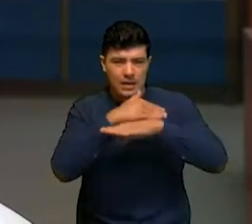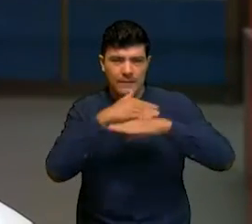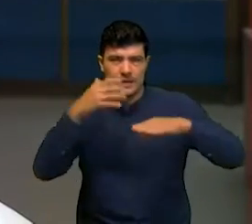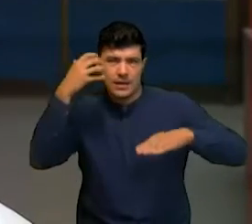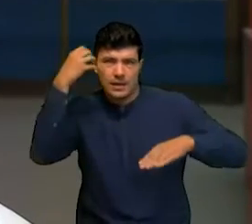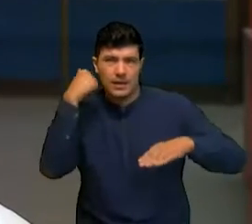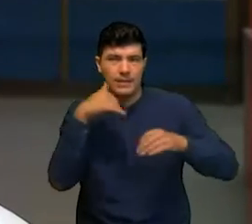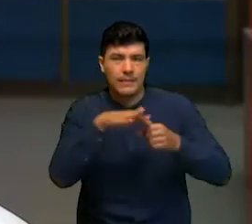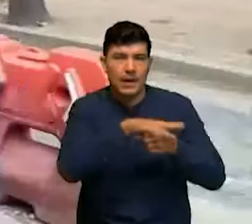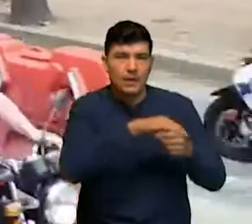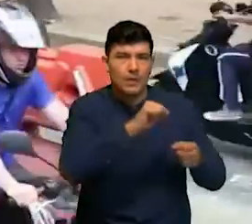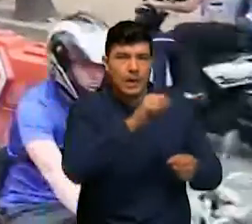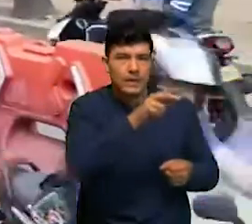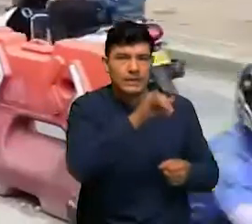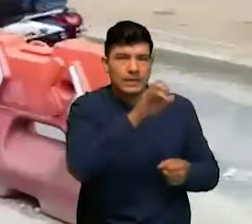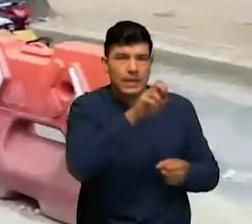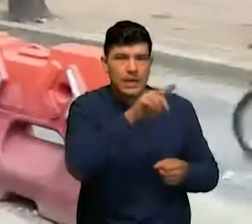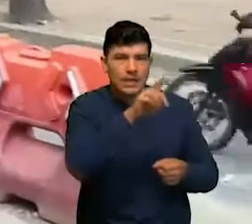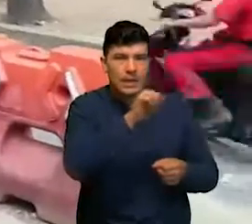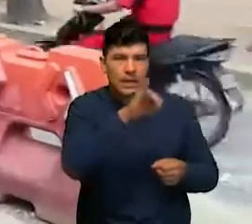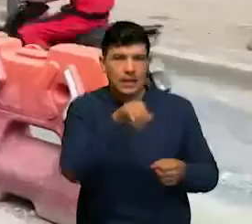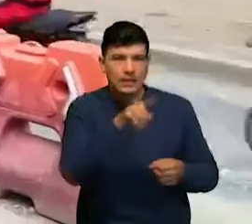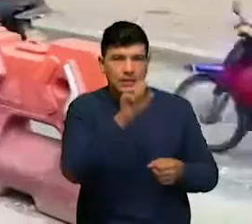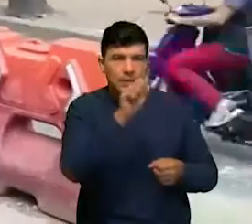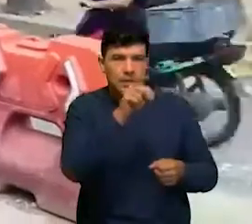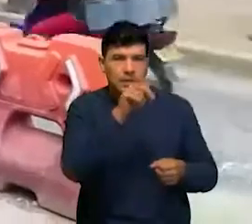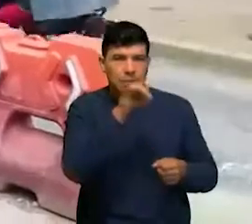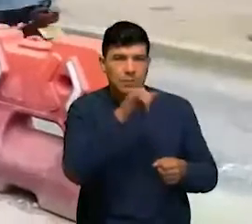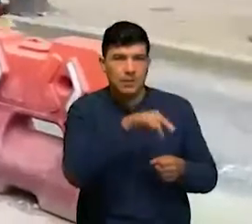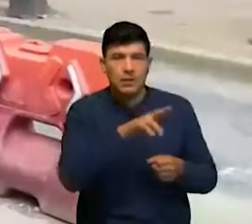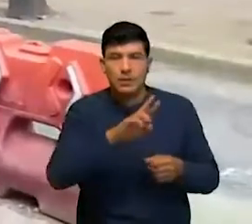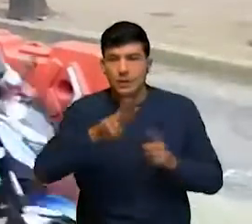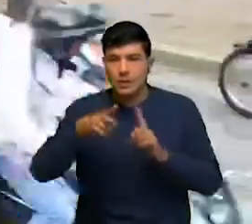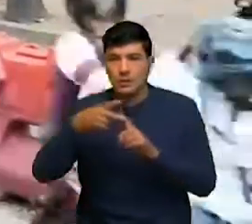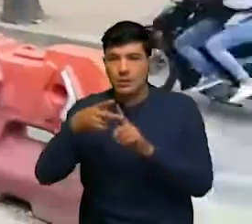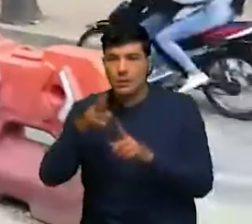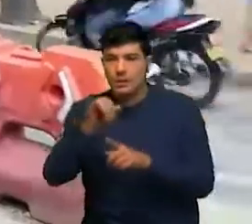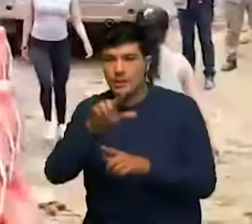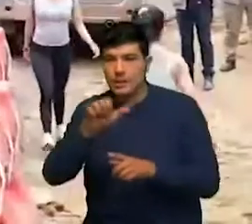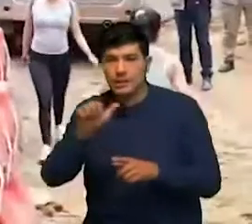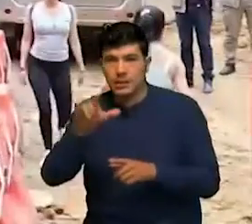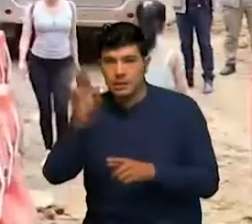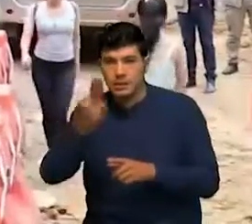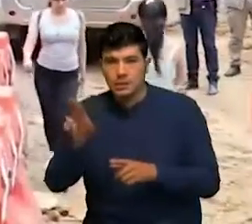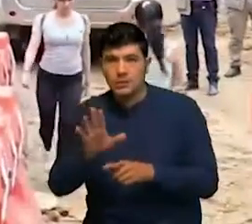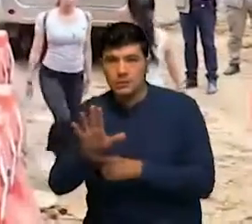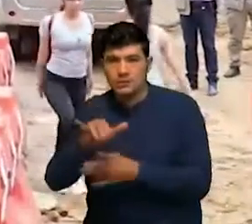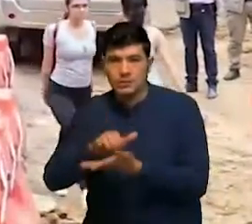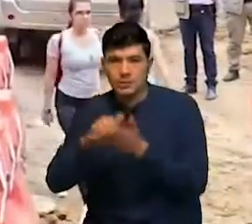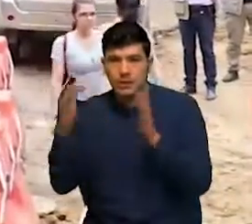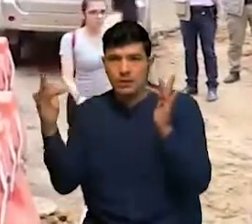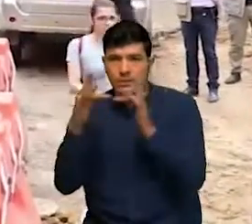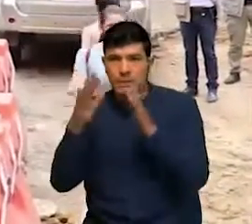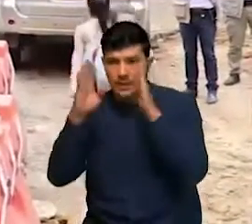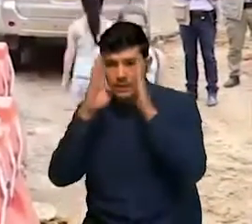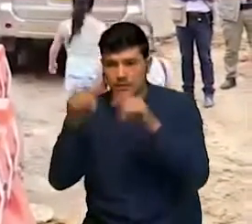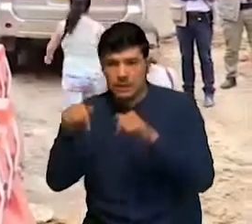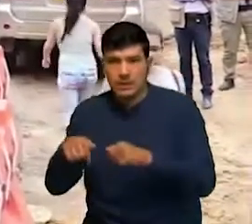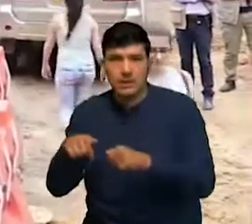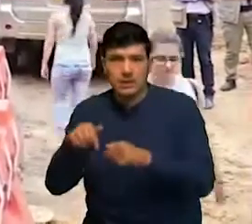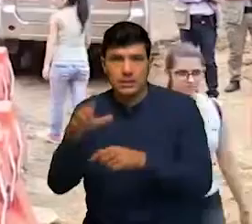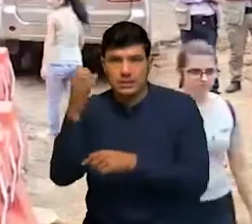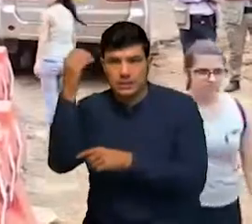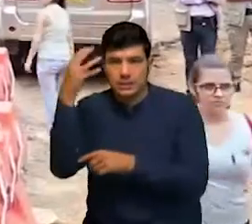es el barrio Hacienda San Juan, por San Bernardo. Y la otra es en Villaluz, conectando a la vía antigua. Que acaten las señales de tránsito, las señales de